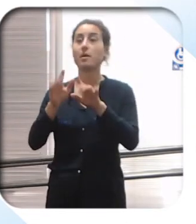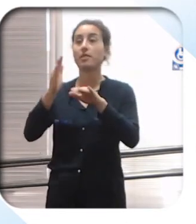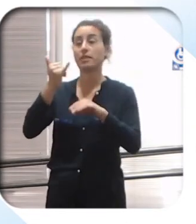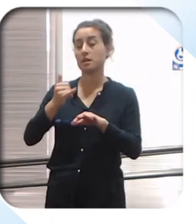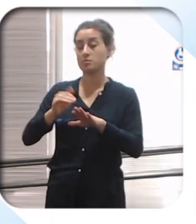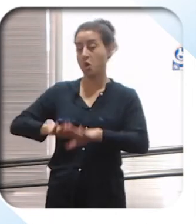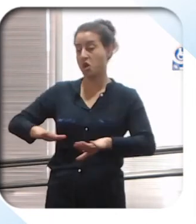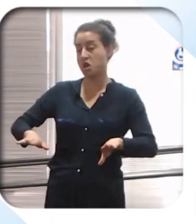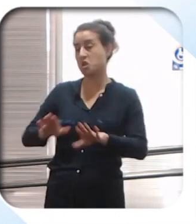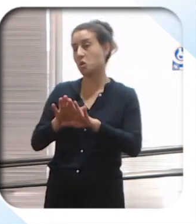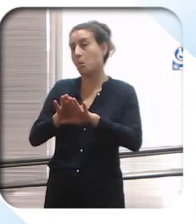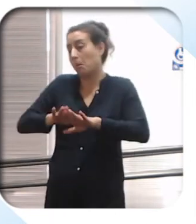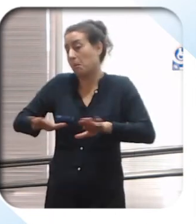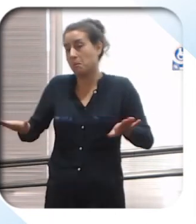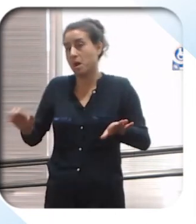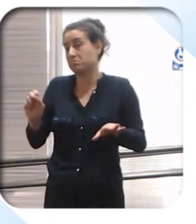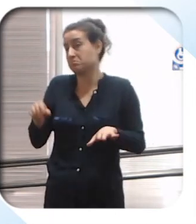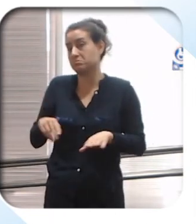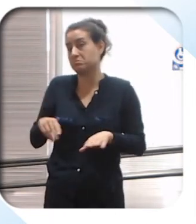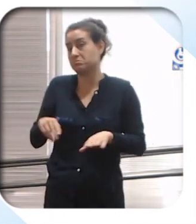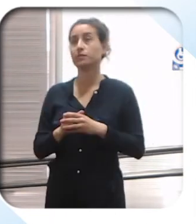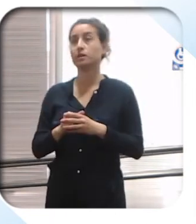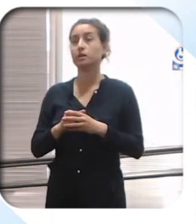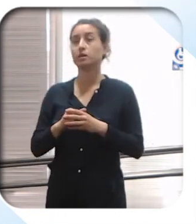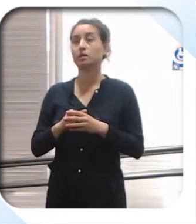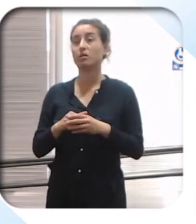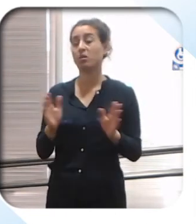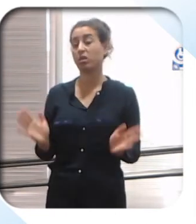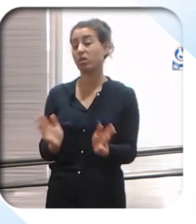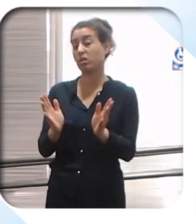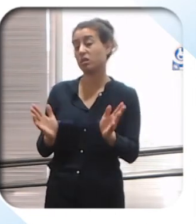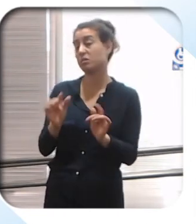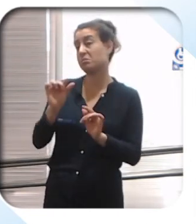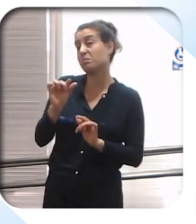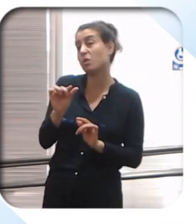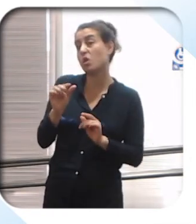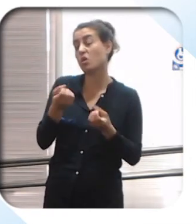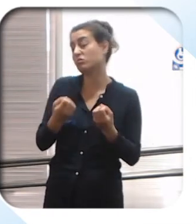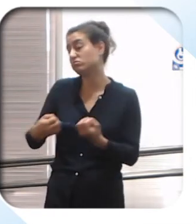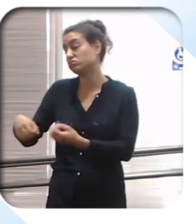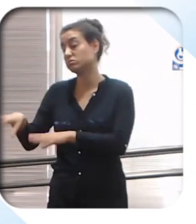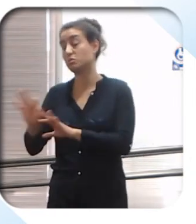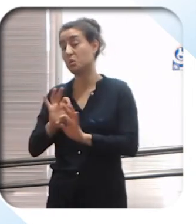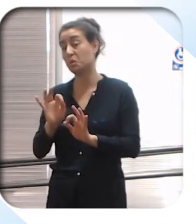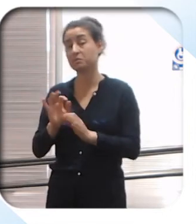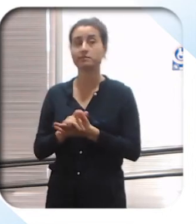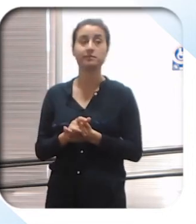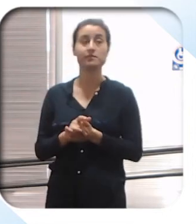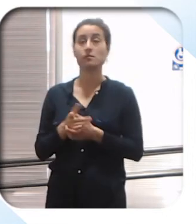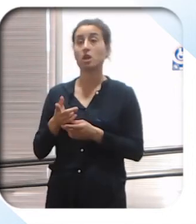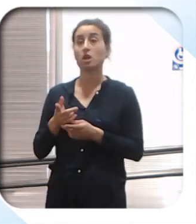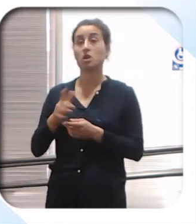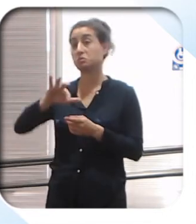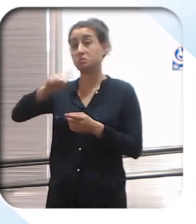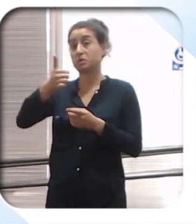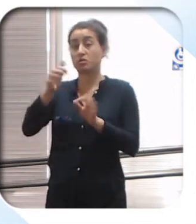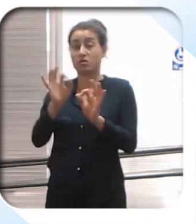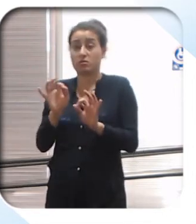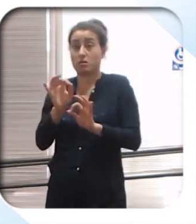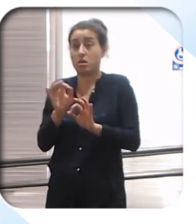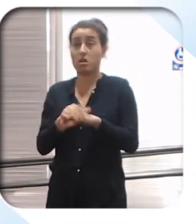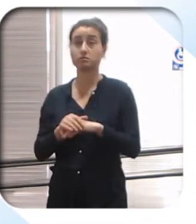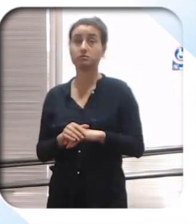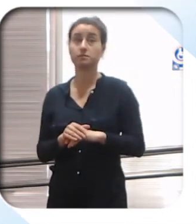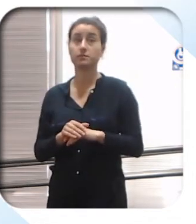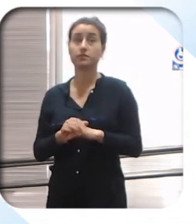niños normales, entre comillas, que han sido poco estimulados, ¿verdad?, o abandonados, y no logran lo que tendrían